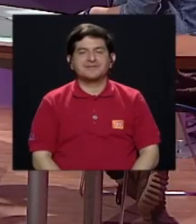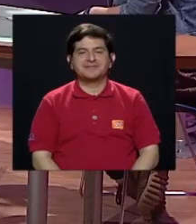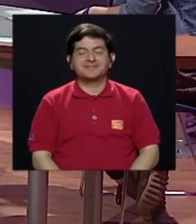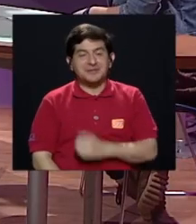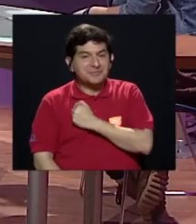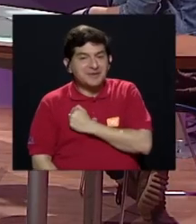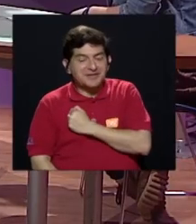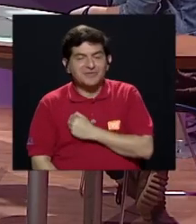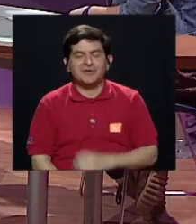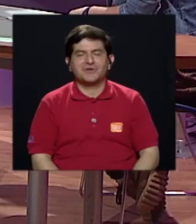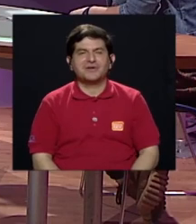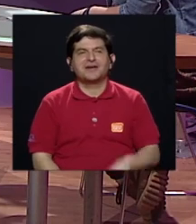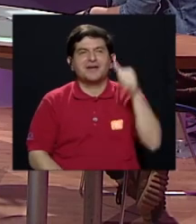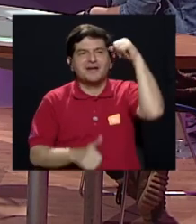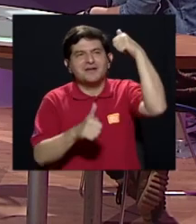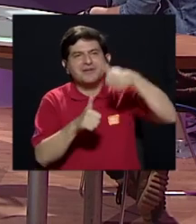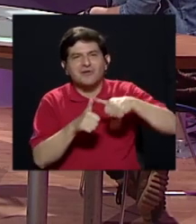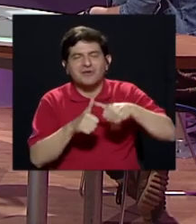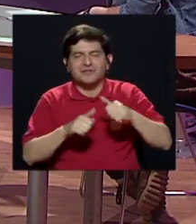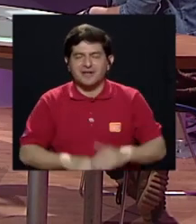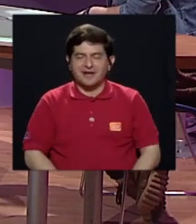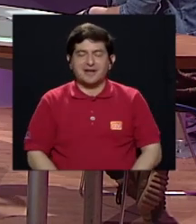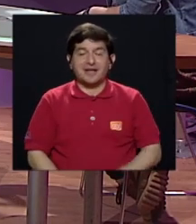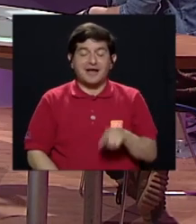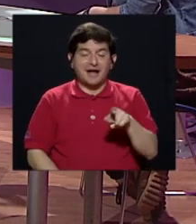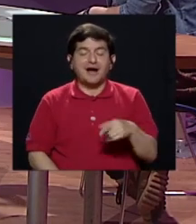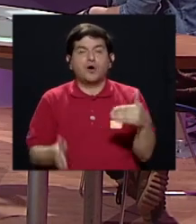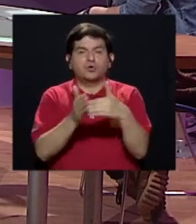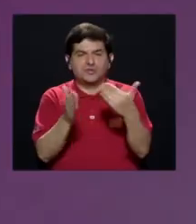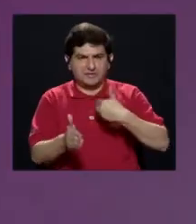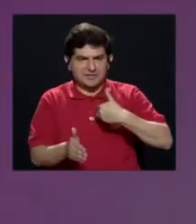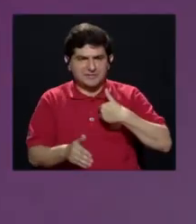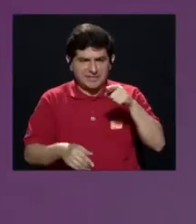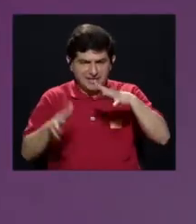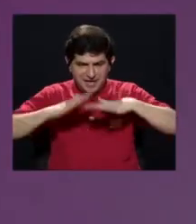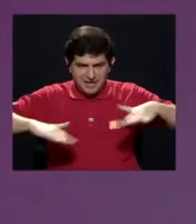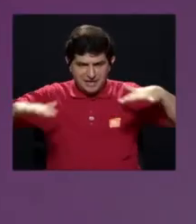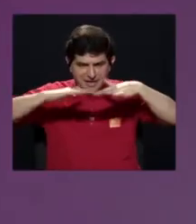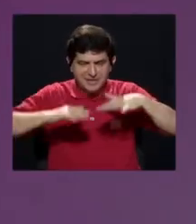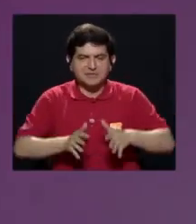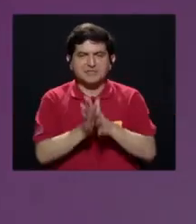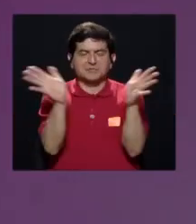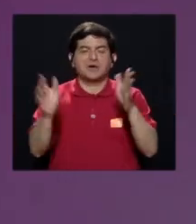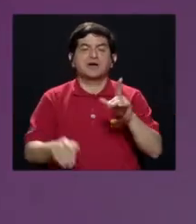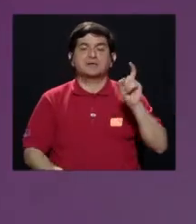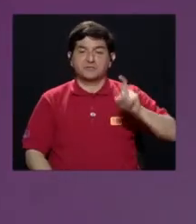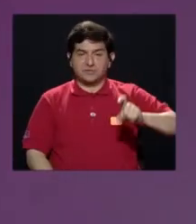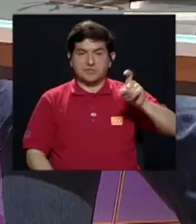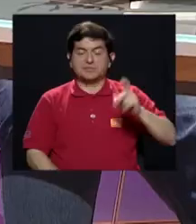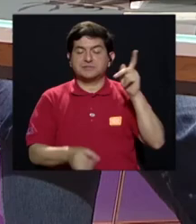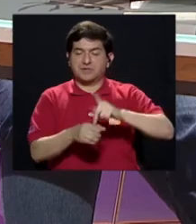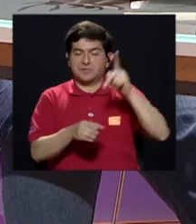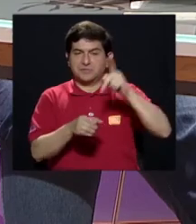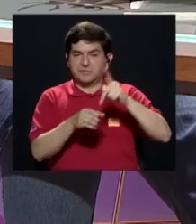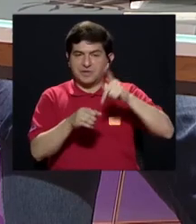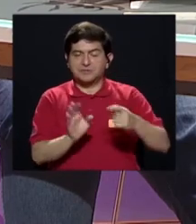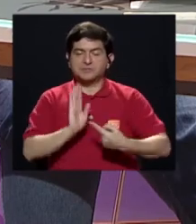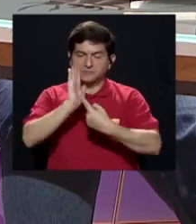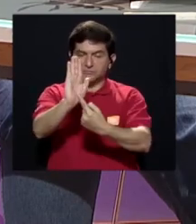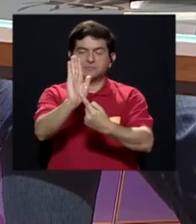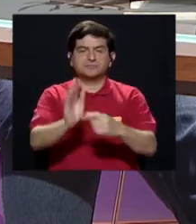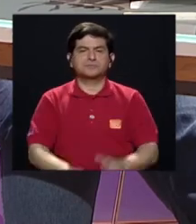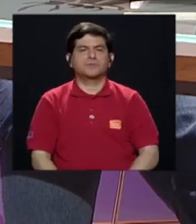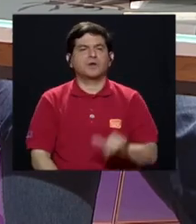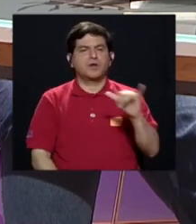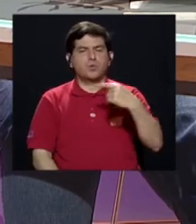Es como recuperando ese espacio público en donde tenemos que ser protagonistas. Claro, claro. Sí, yo